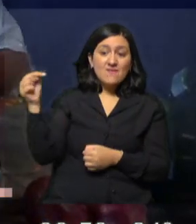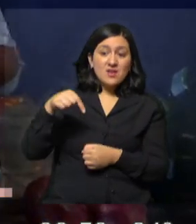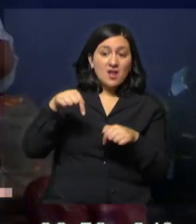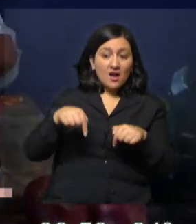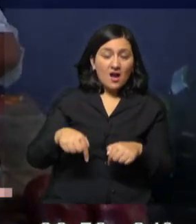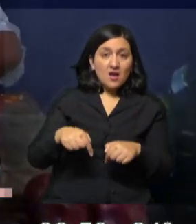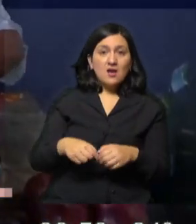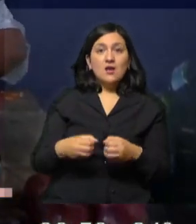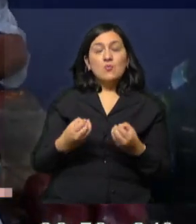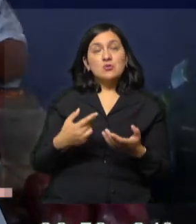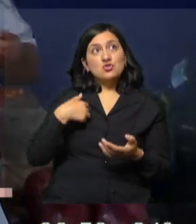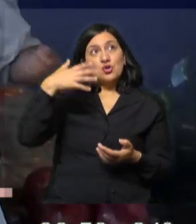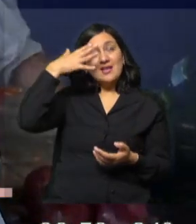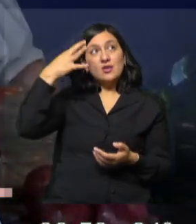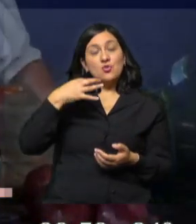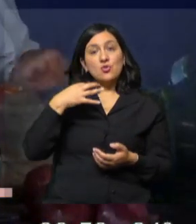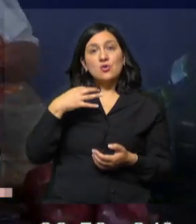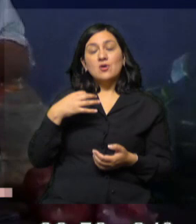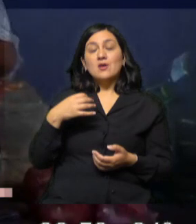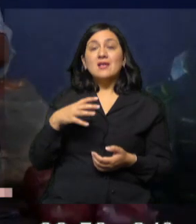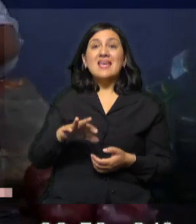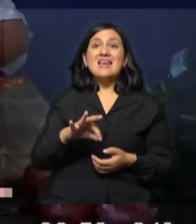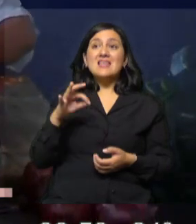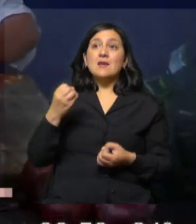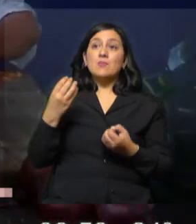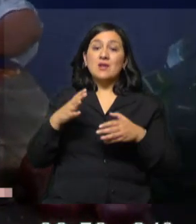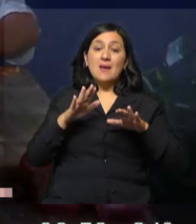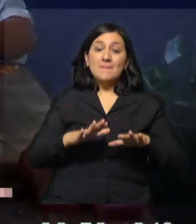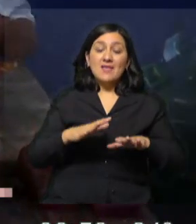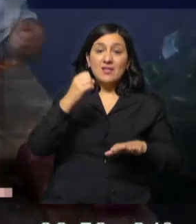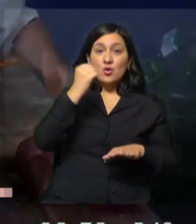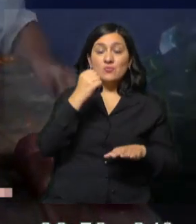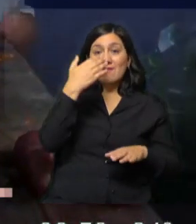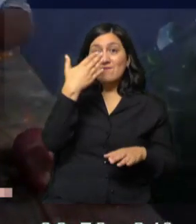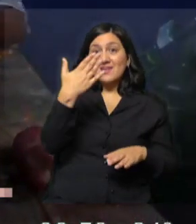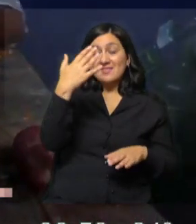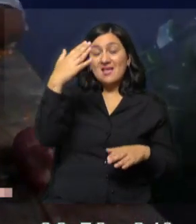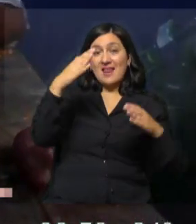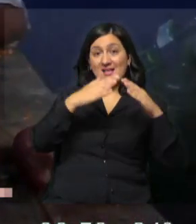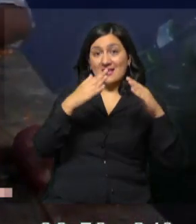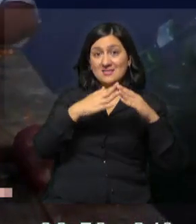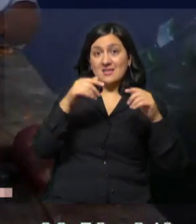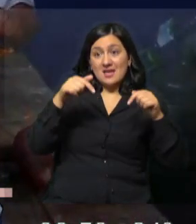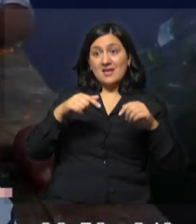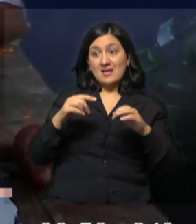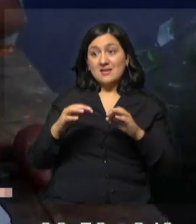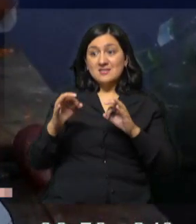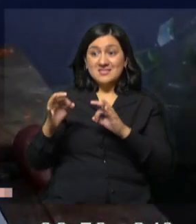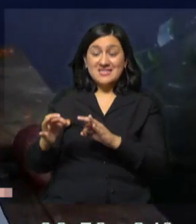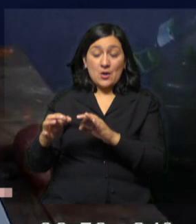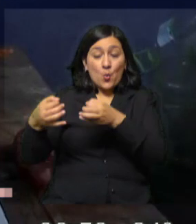En realidad creo que elige venir aquí porque se sube en el ómnibus, la parada del ómnibus enfrente de la casa, la tiene en la puerta de la casa, y acá se baja en la puerta de la